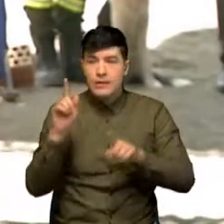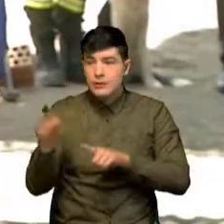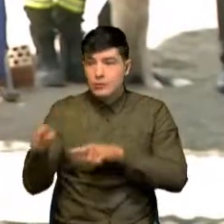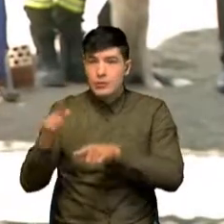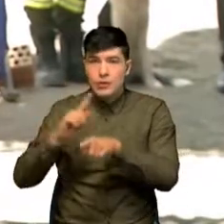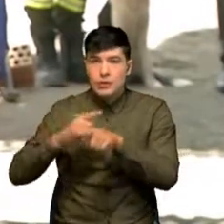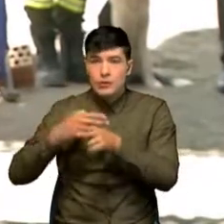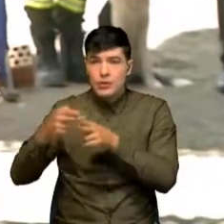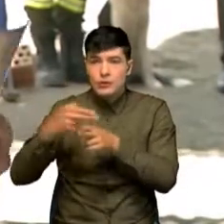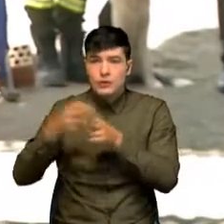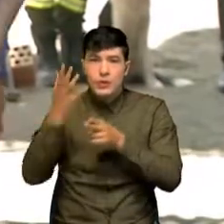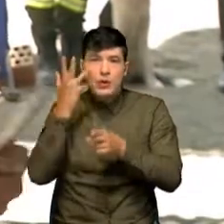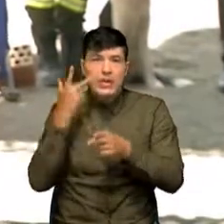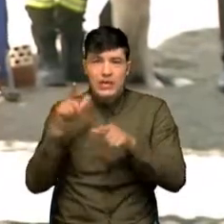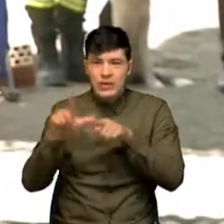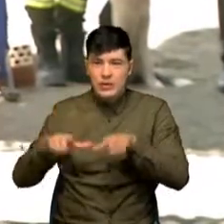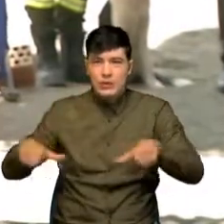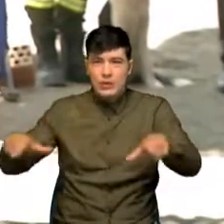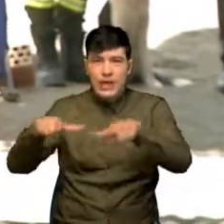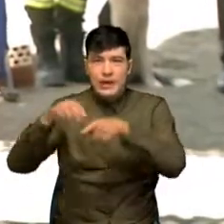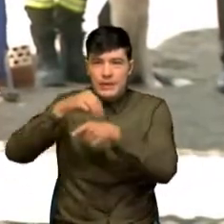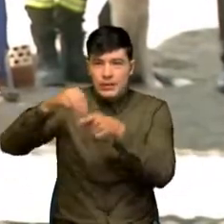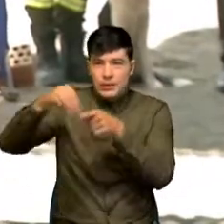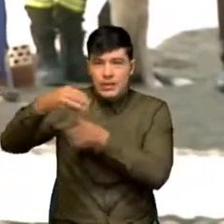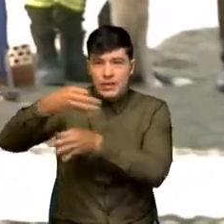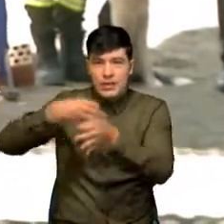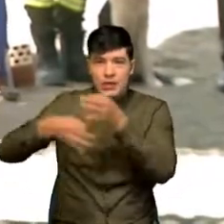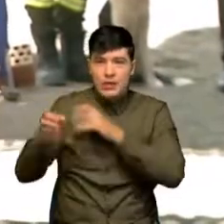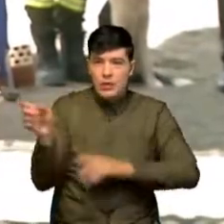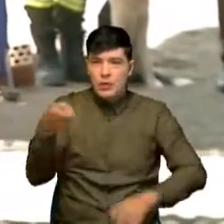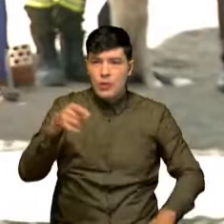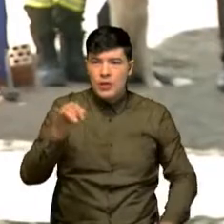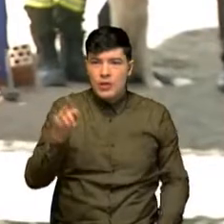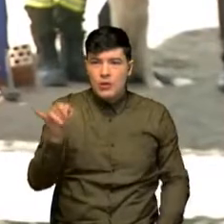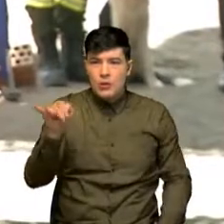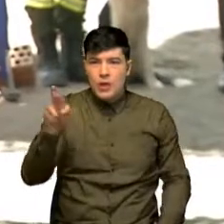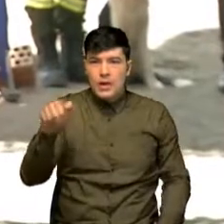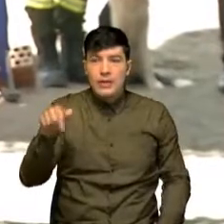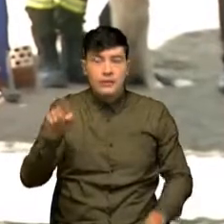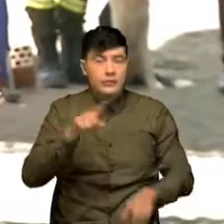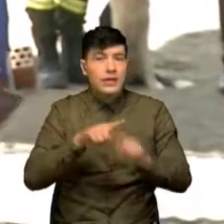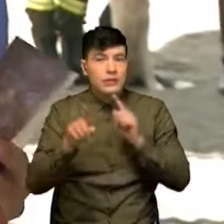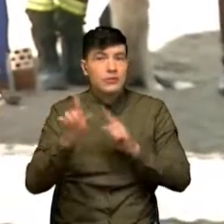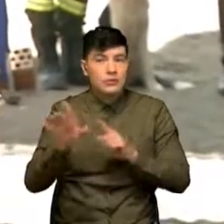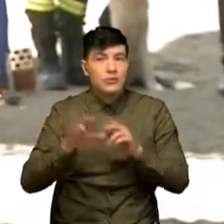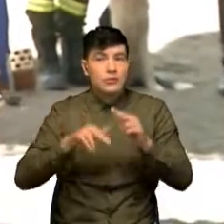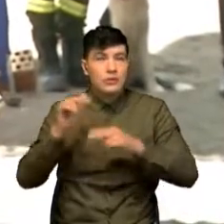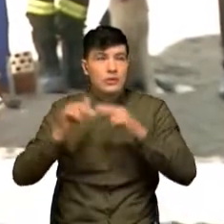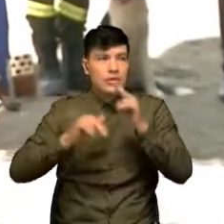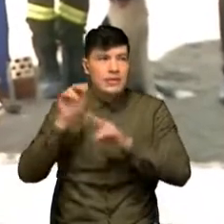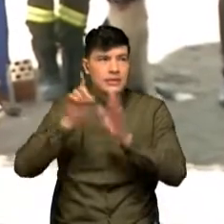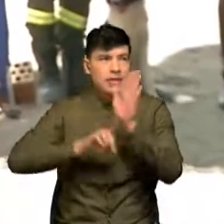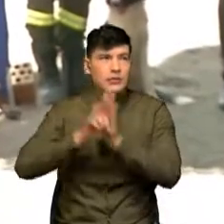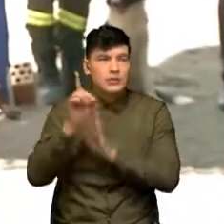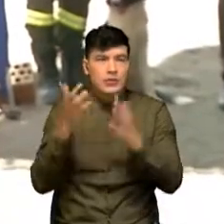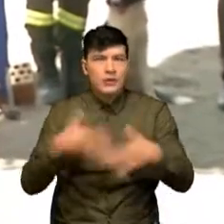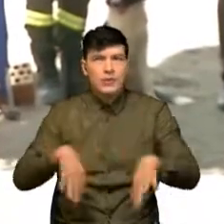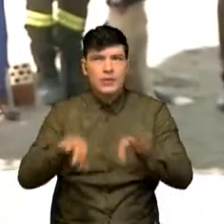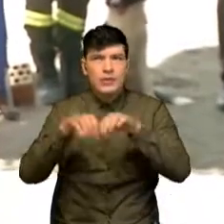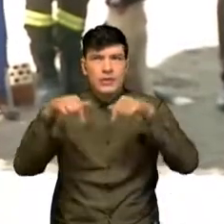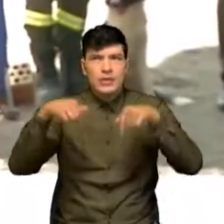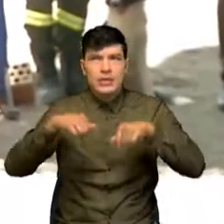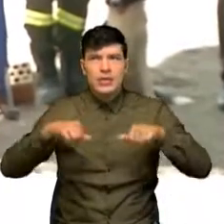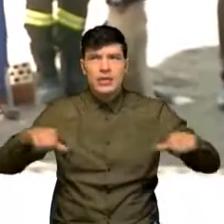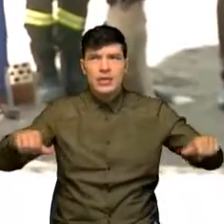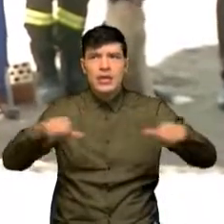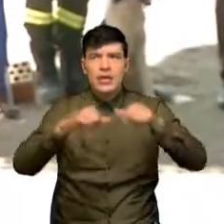en los próximos días. Habíamos de tener problemas de congestión al ingreso de Piedecuesta, pero es una obra también muy importante para el desarrollo, sobre todo de la zona